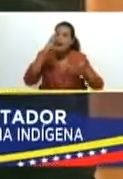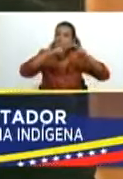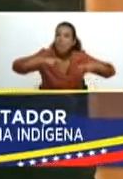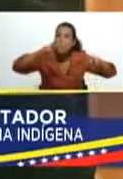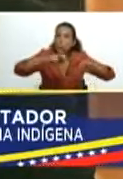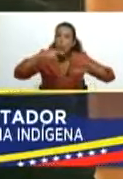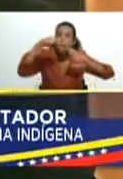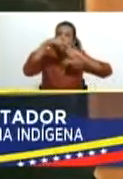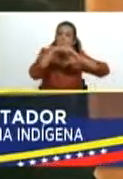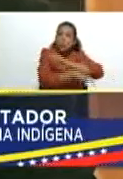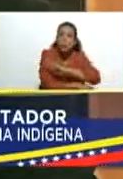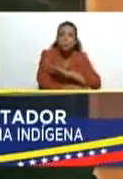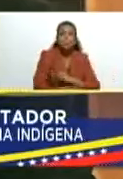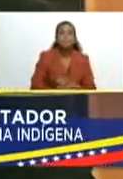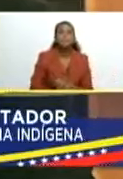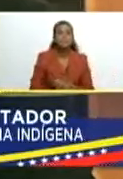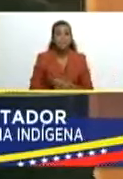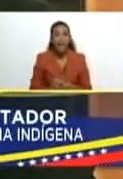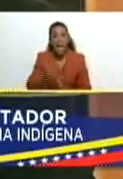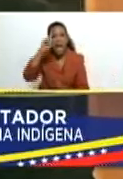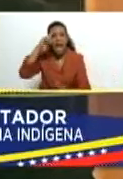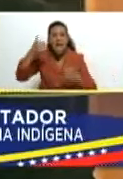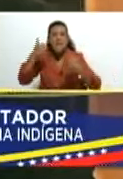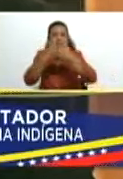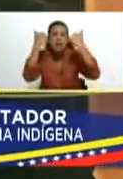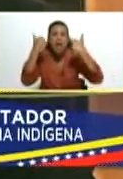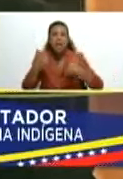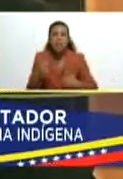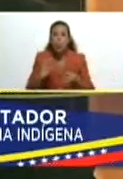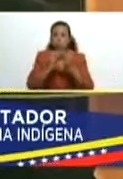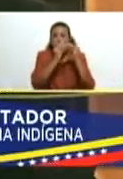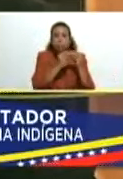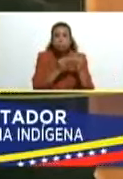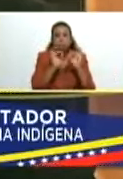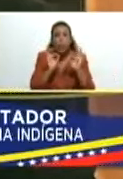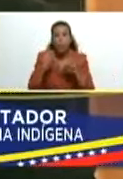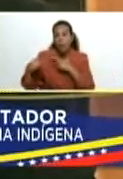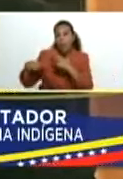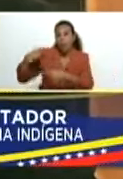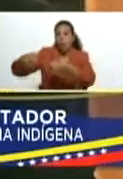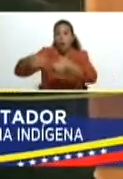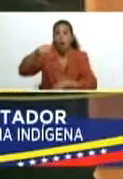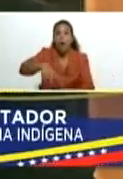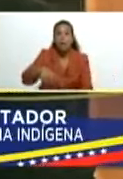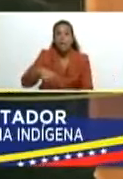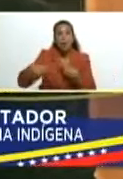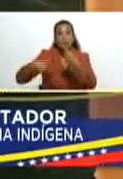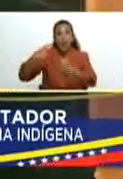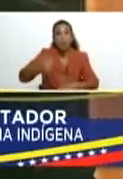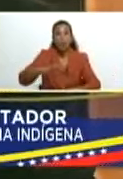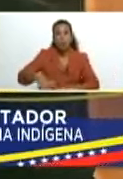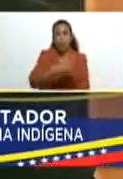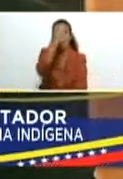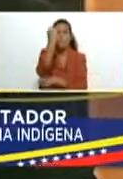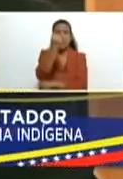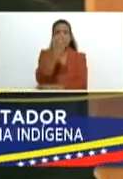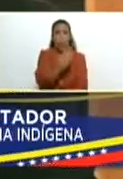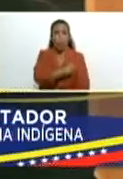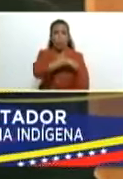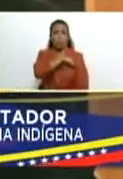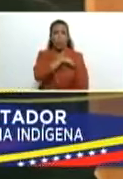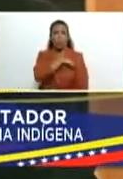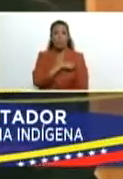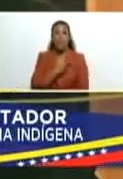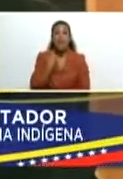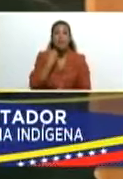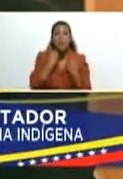información al respecto. Retos y desafíos económicos para reparar a la población afrodescendiente en Venezuela, consecuencias del dominio colonial y la esclavitud. La